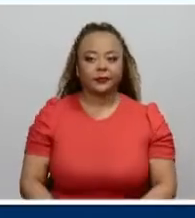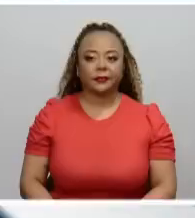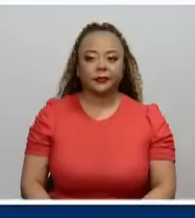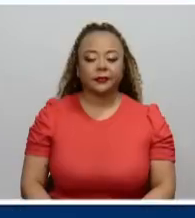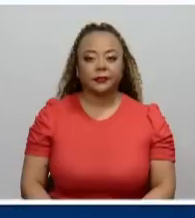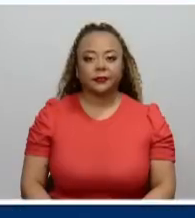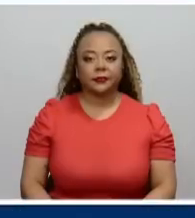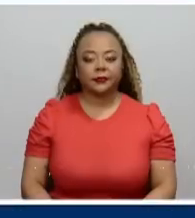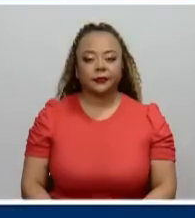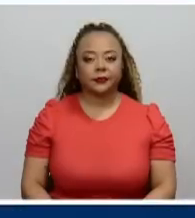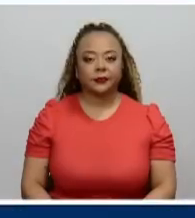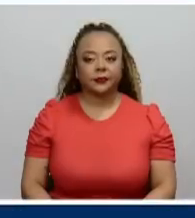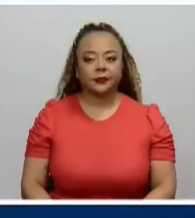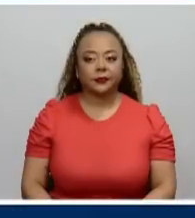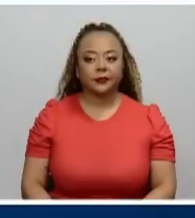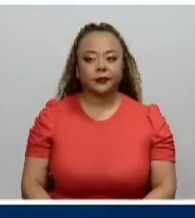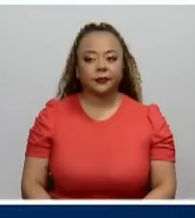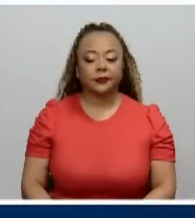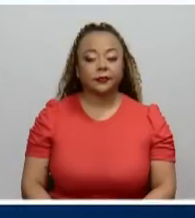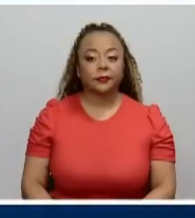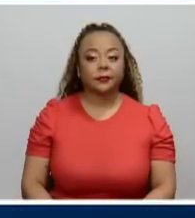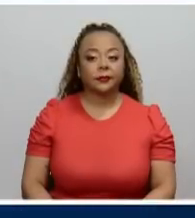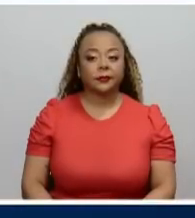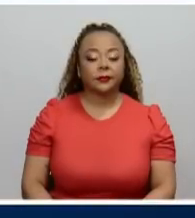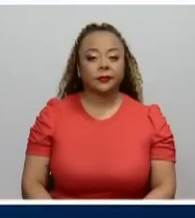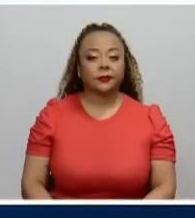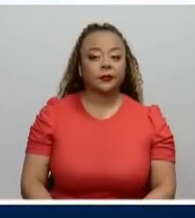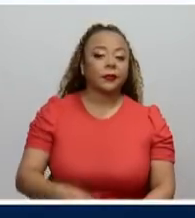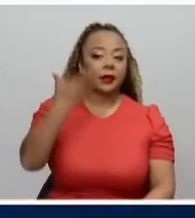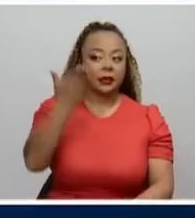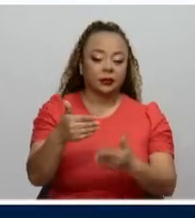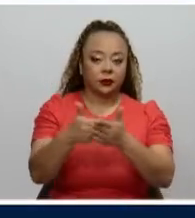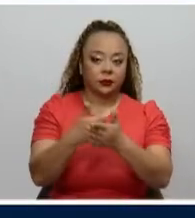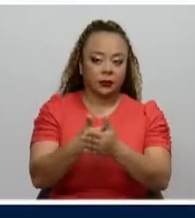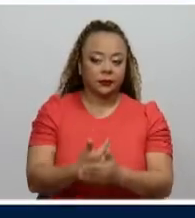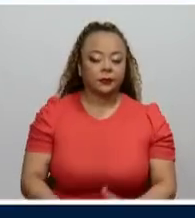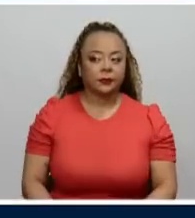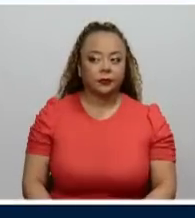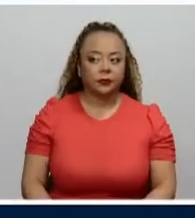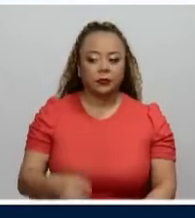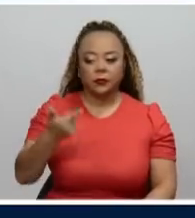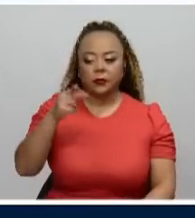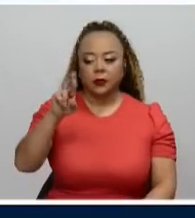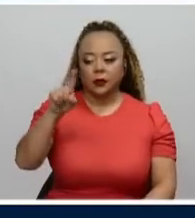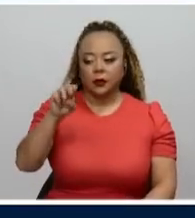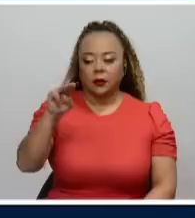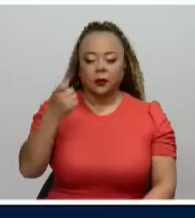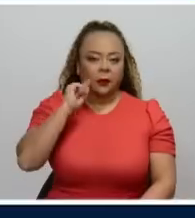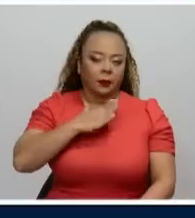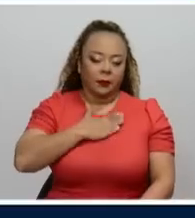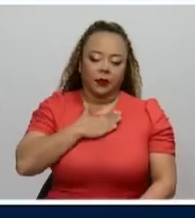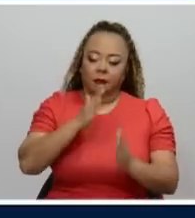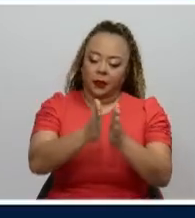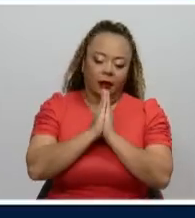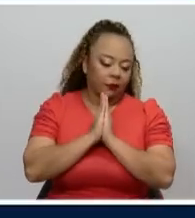de los jugadores Estos son estas son las novedades lo de Guzmán Yo creo que se pedía gritos